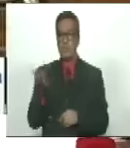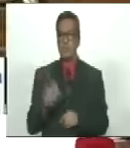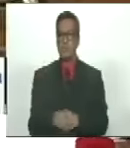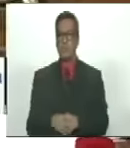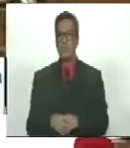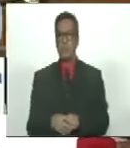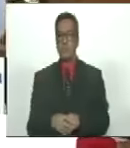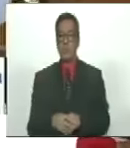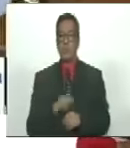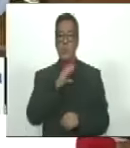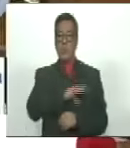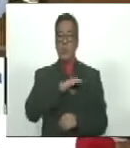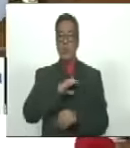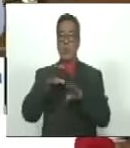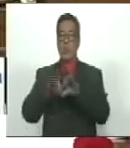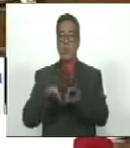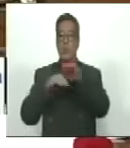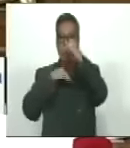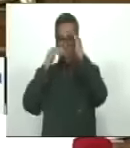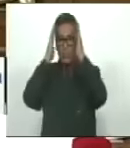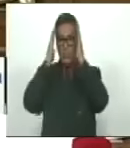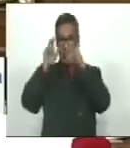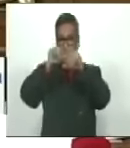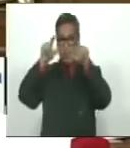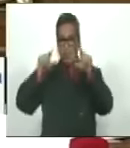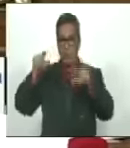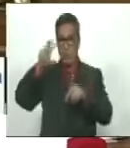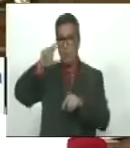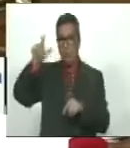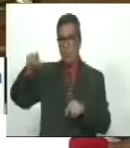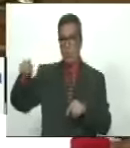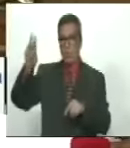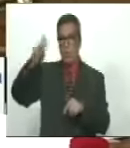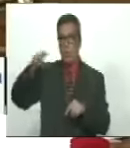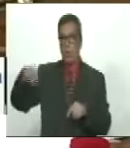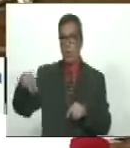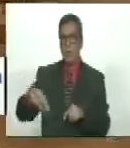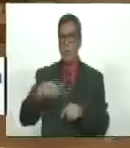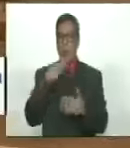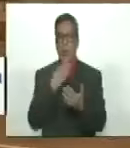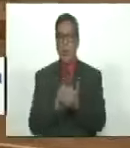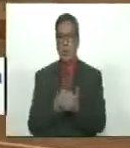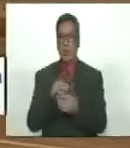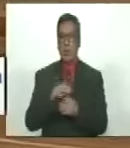de la Comisión Especial para la Atención al Tema de la Guayana Esequiba. Adelante, diputado. Gracias,